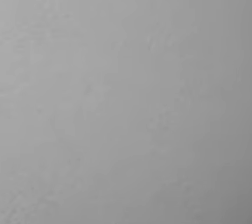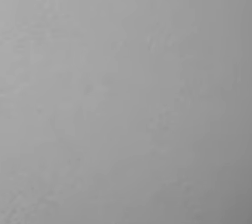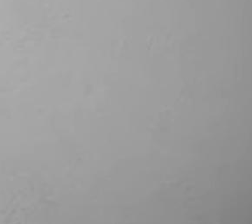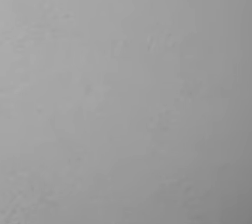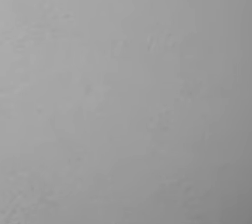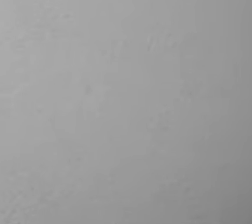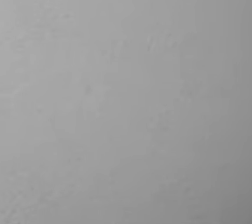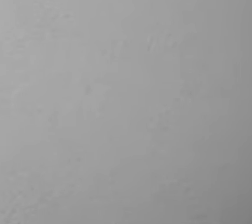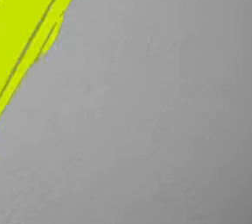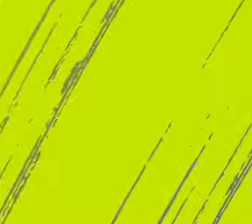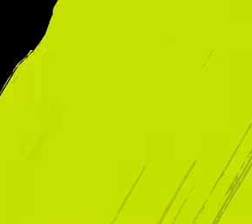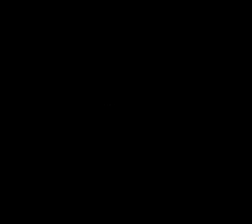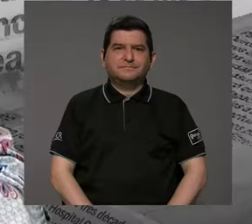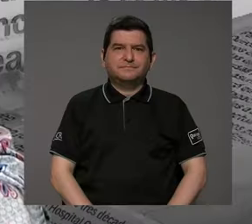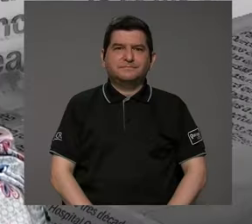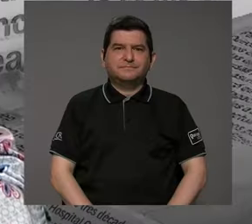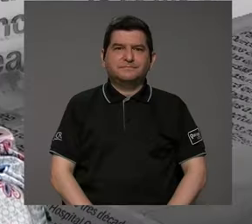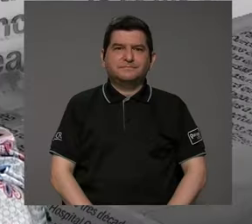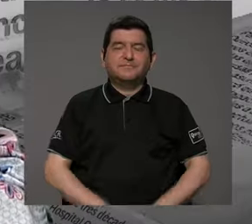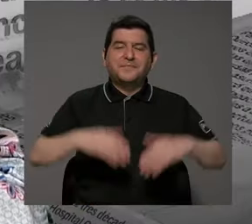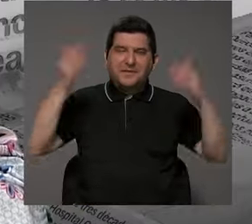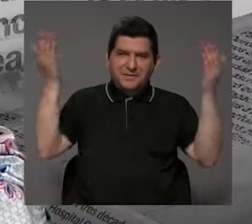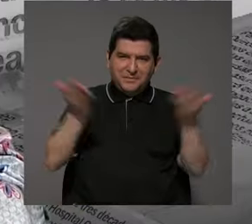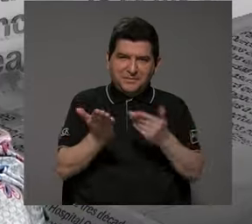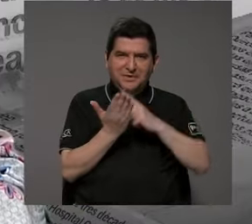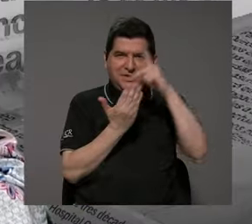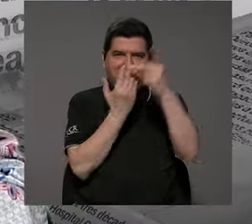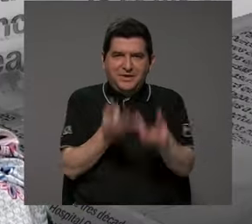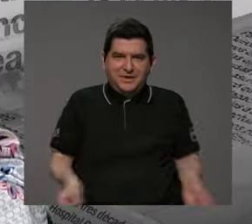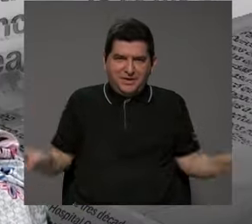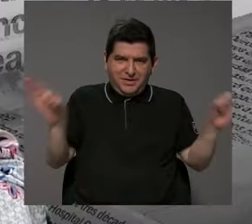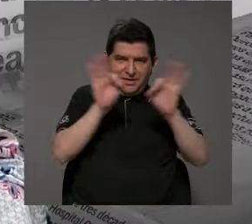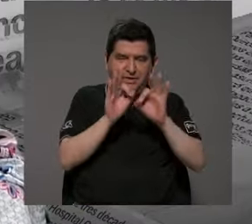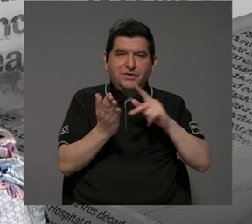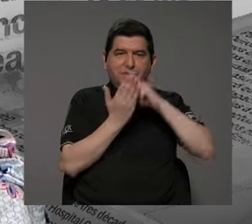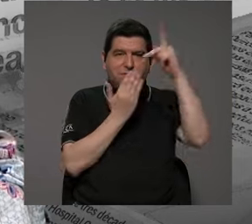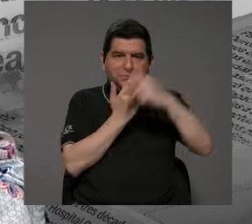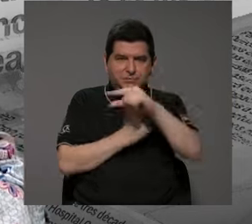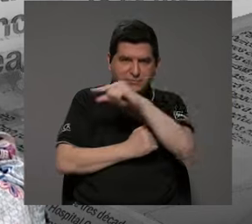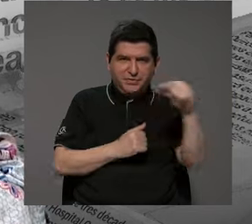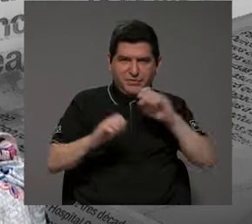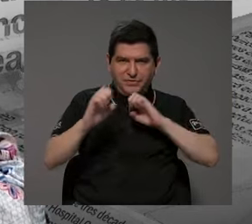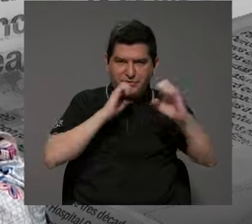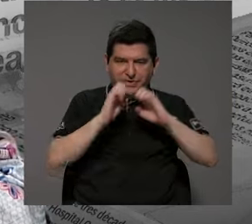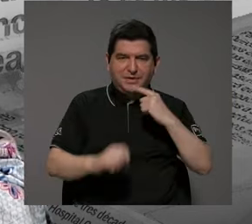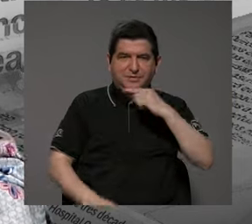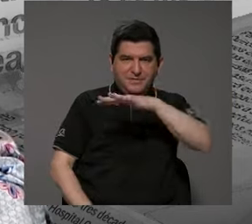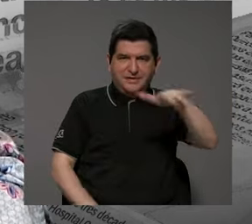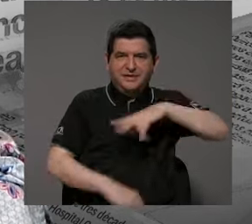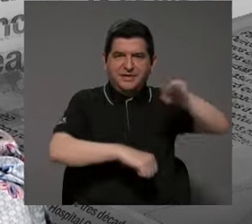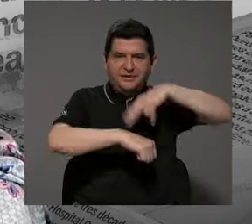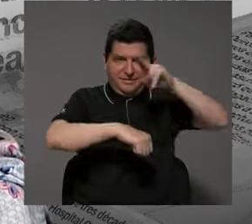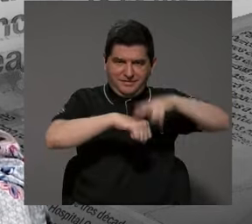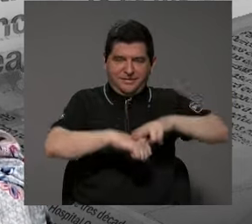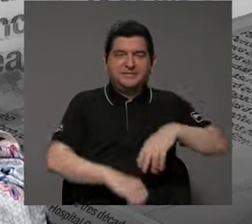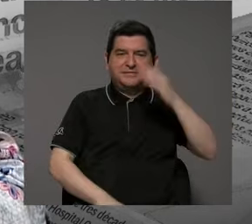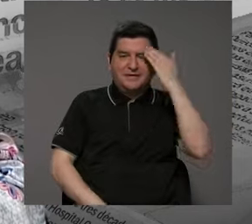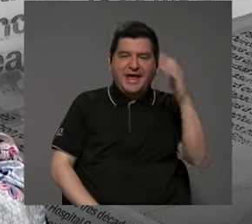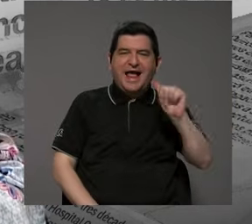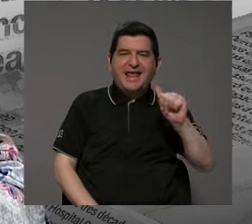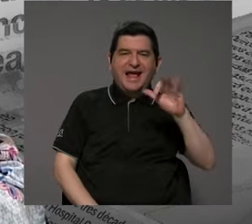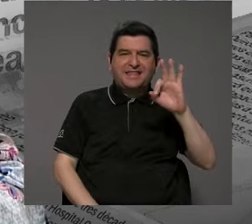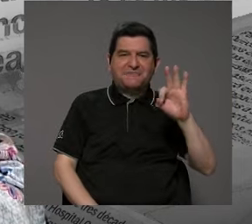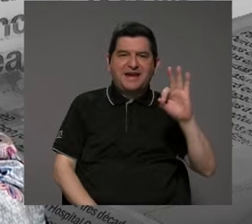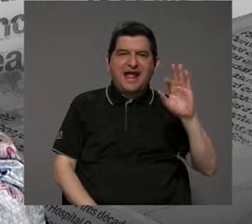habitantes Bienvenidos a lo que importa un programa semanal de entrevistas sobre la realidad nacional Les saluda